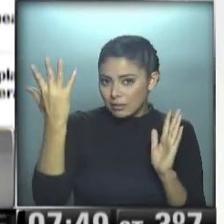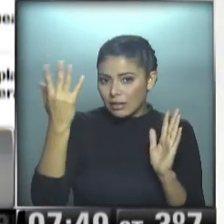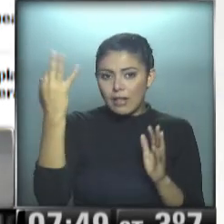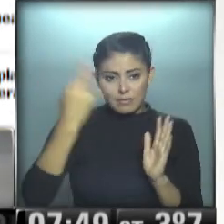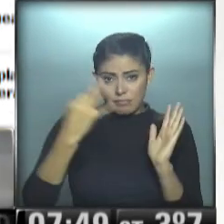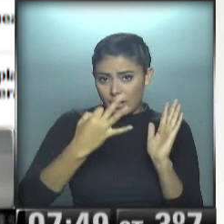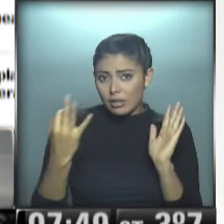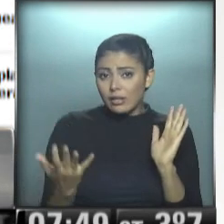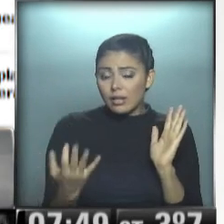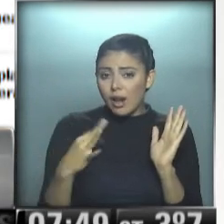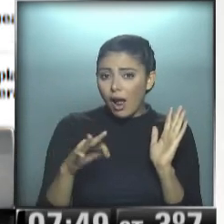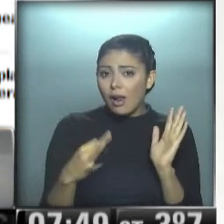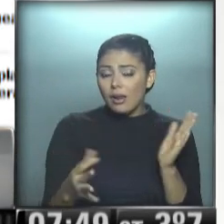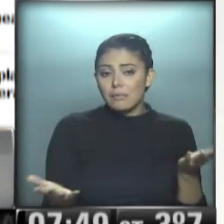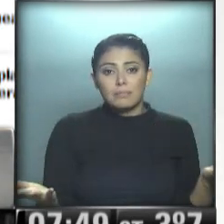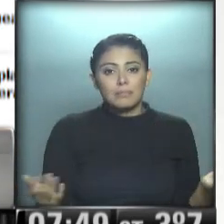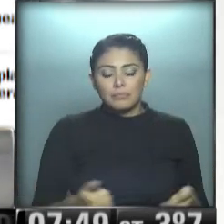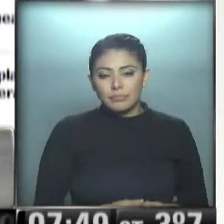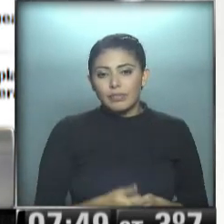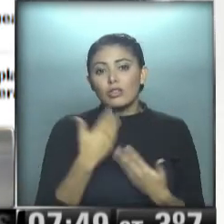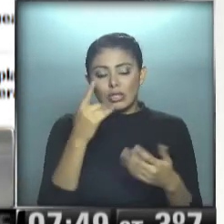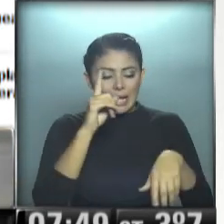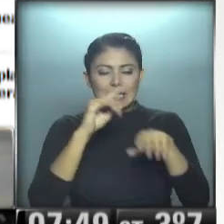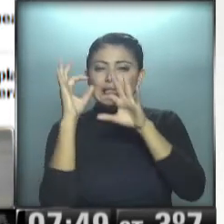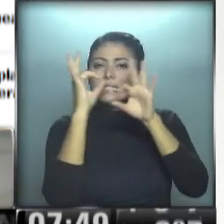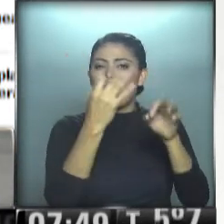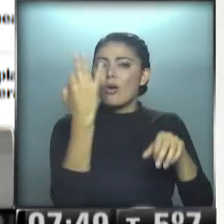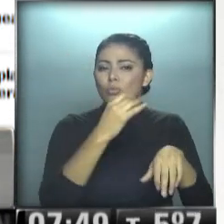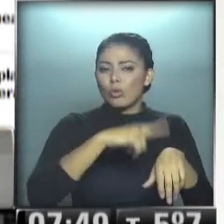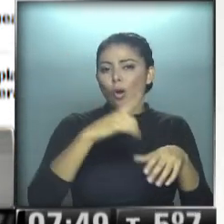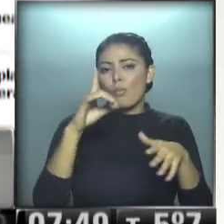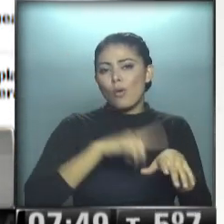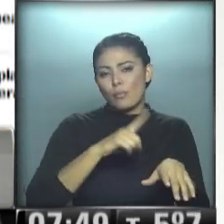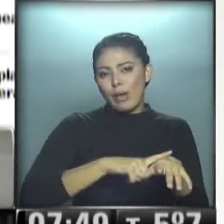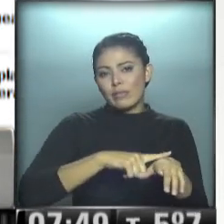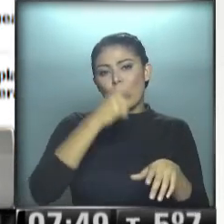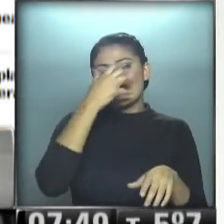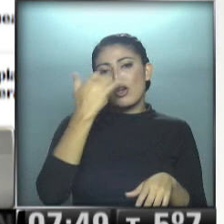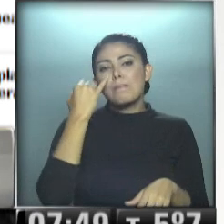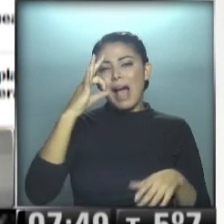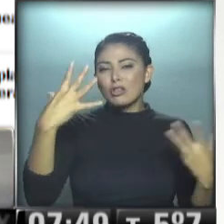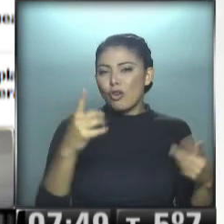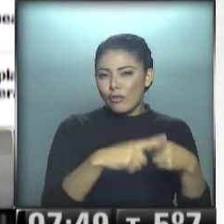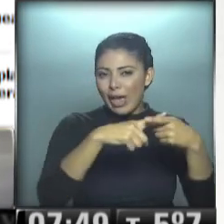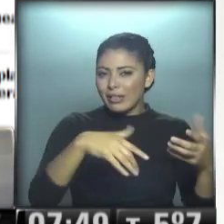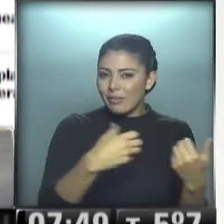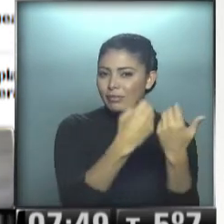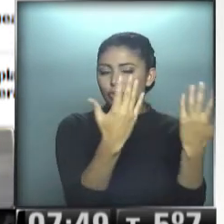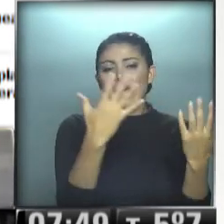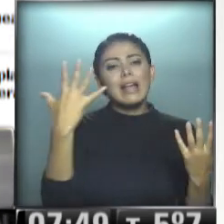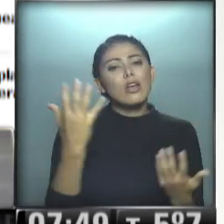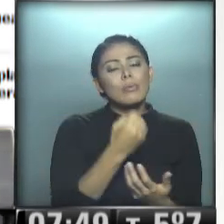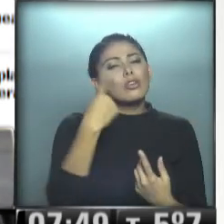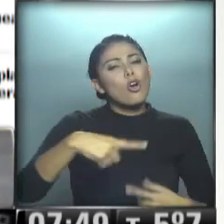legítimo, y bueno, que justamente llega en el momento de la fiesta patria del 25 de mayo, así que hay que recuperar todos